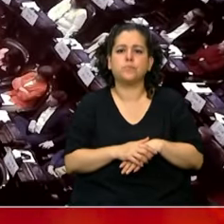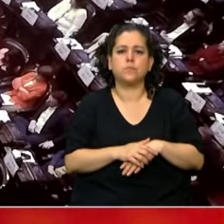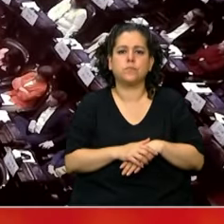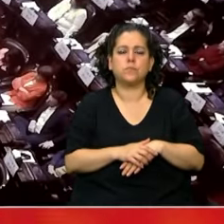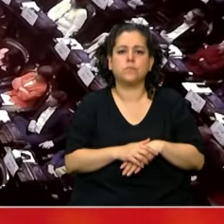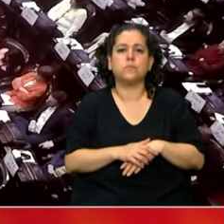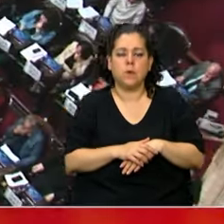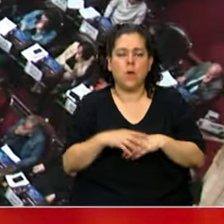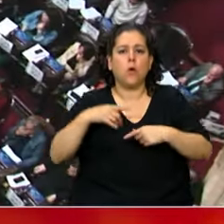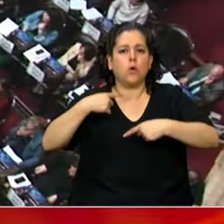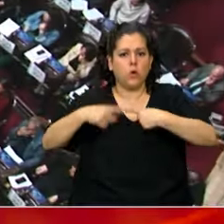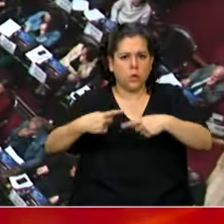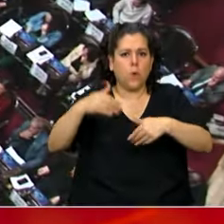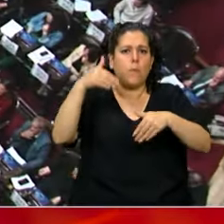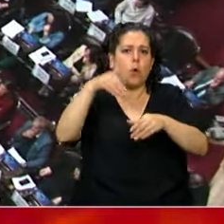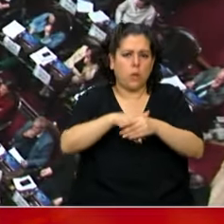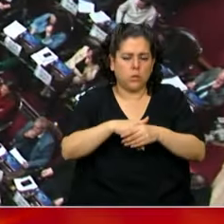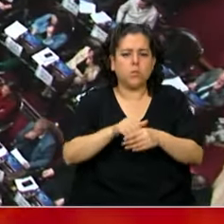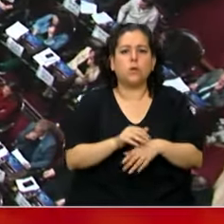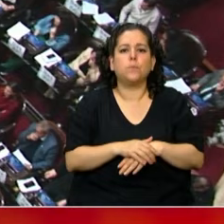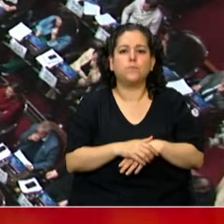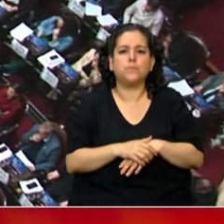diputado continuamos con la